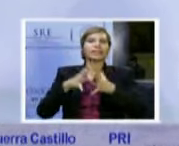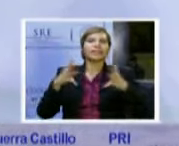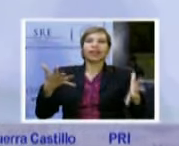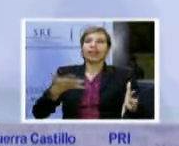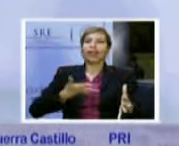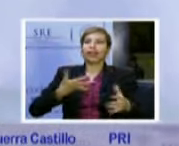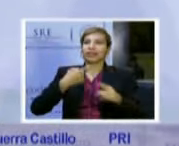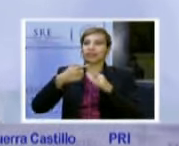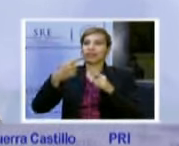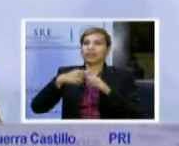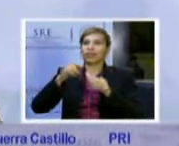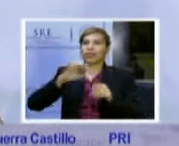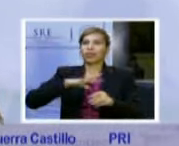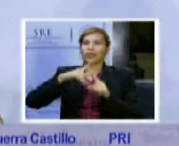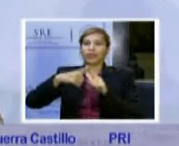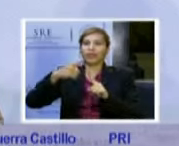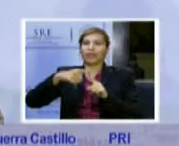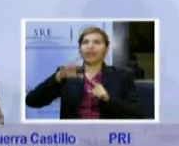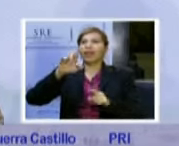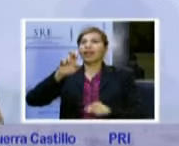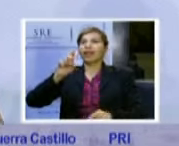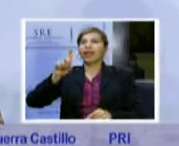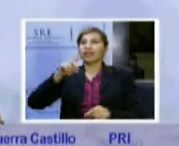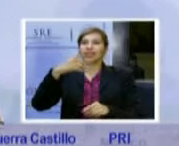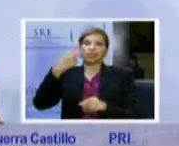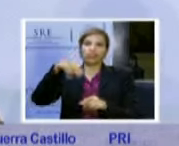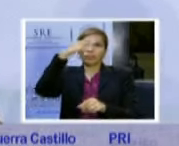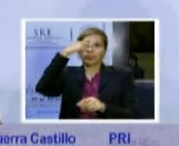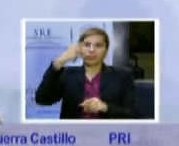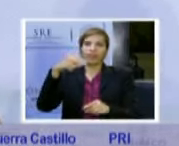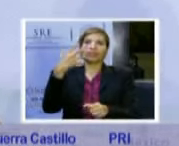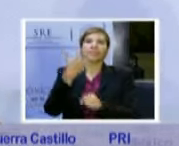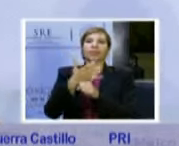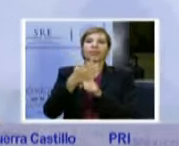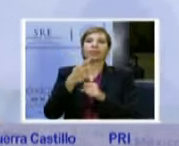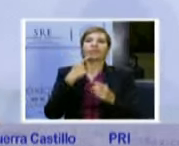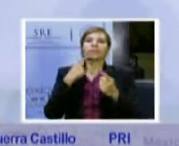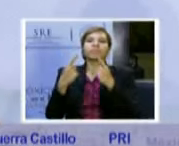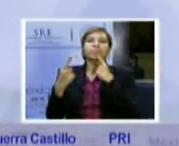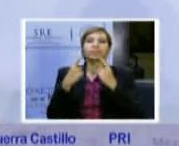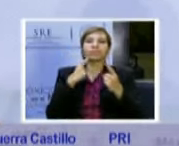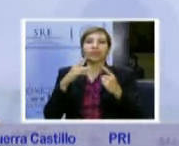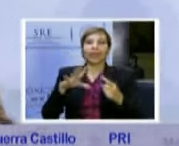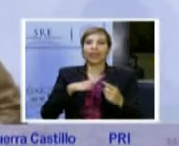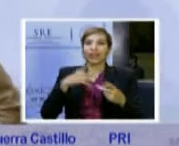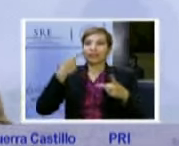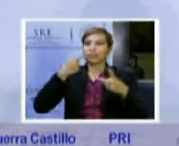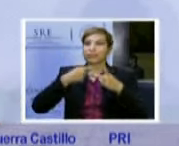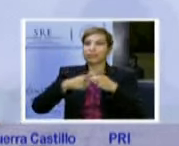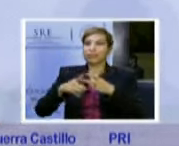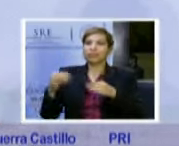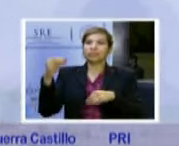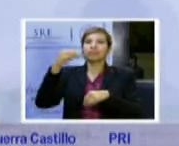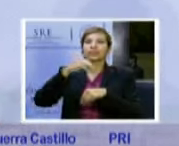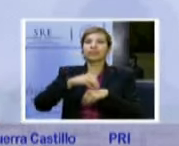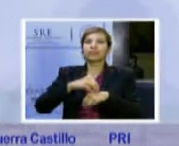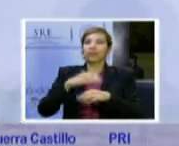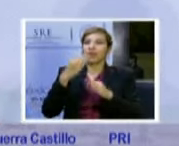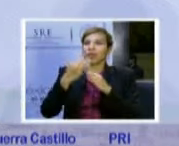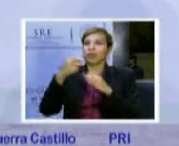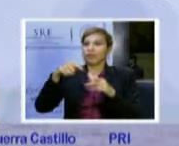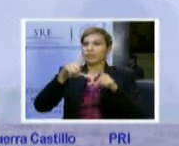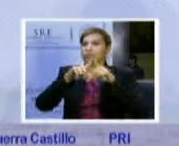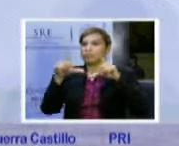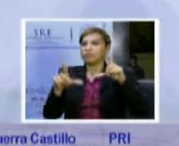enfrentará la red consular mexicana en Estados Unidos como resultado de las medidas ejecutivas que se van a implementar o que se están implementando en este